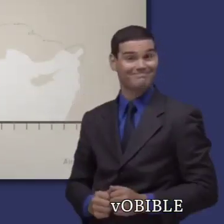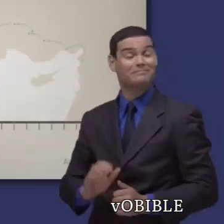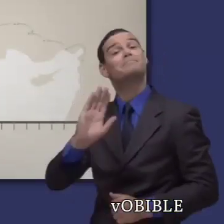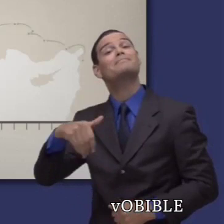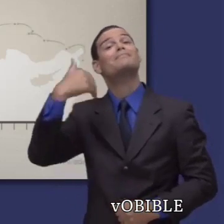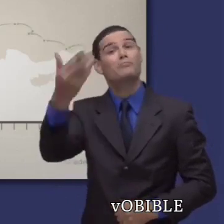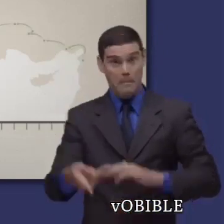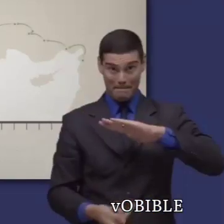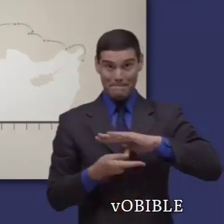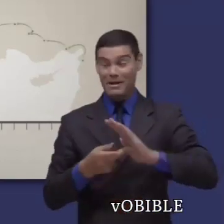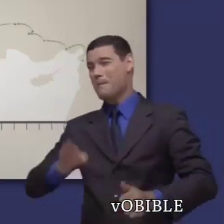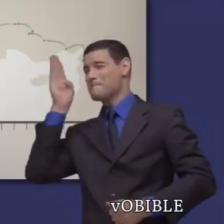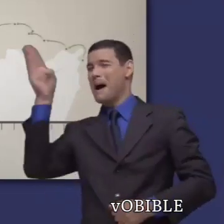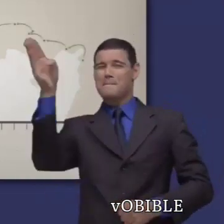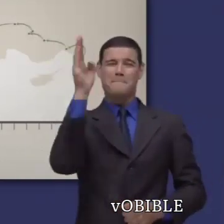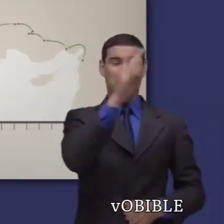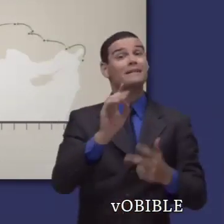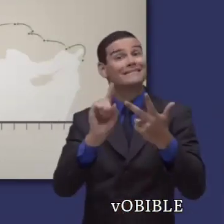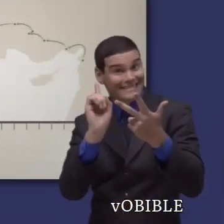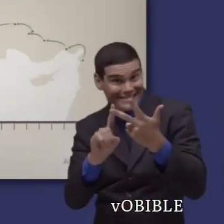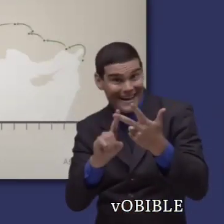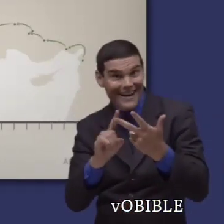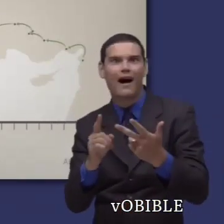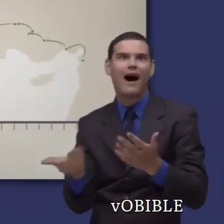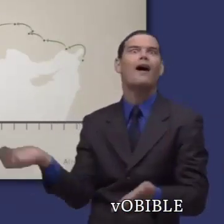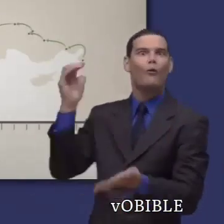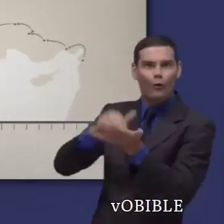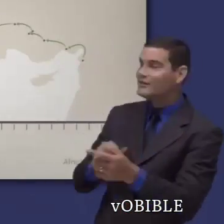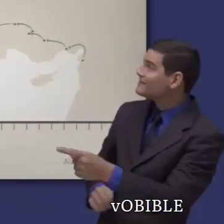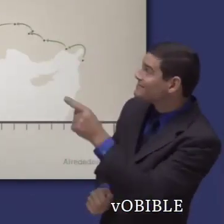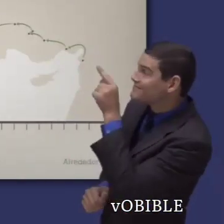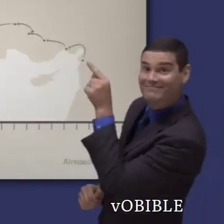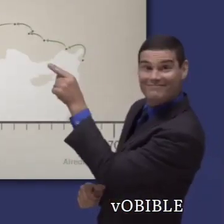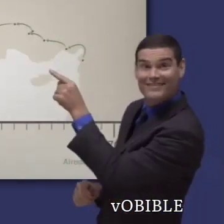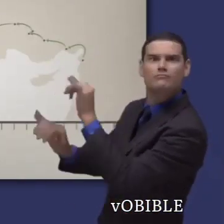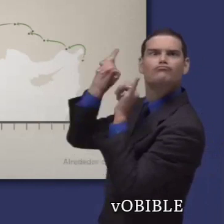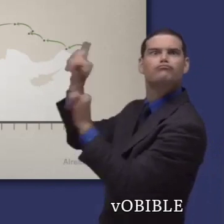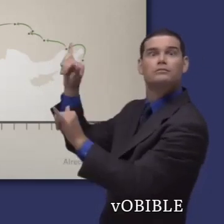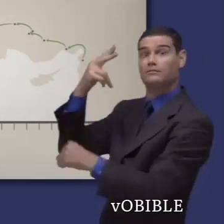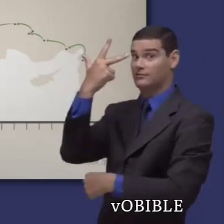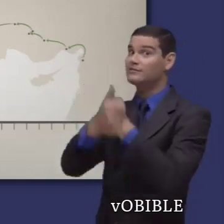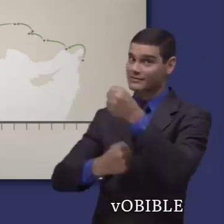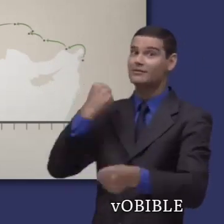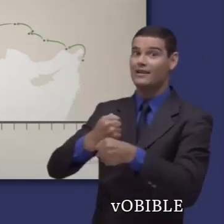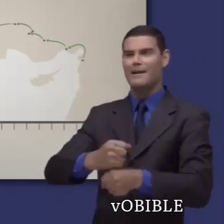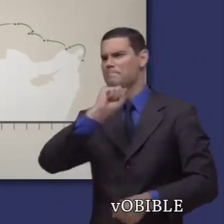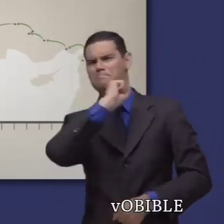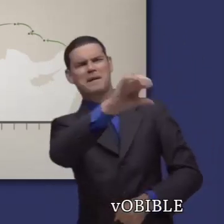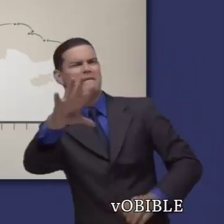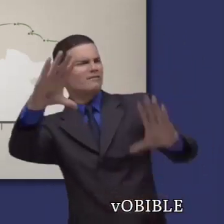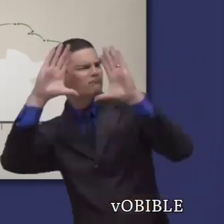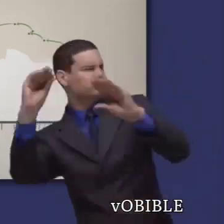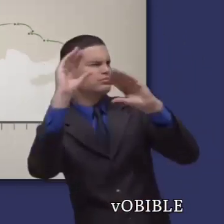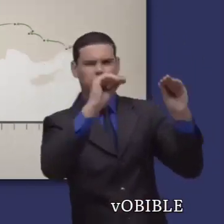En su tercer viaje misional, Pablo se quedó en Éfeso unos 3 años. Durante ese tiempo, predicó con entusiasmo y se hizo